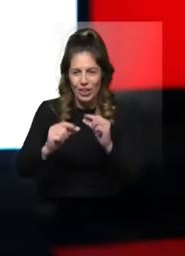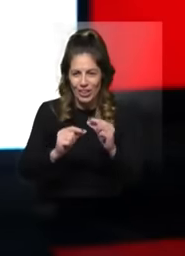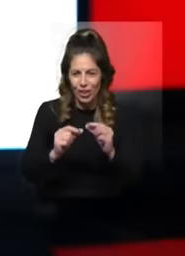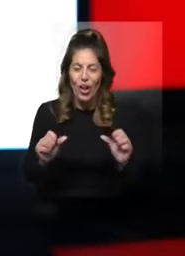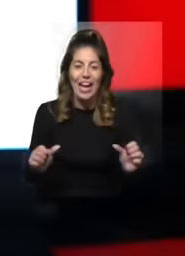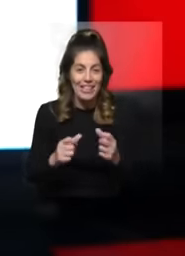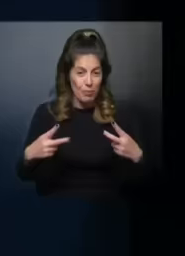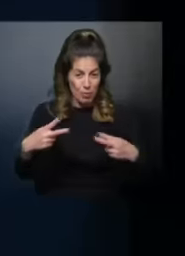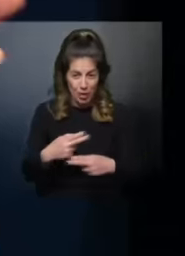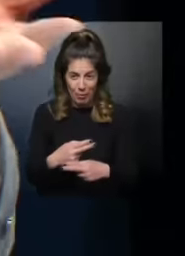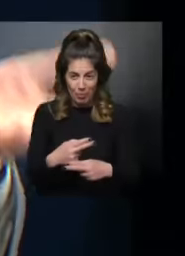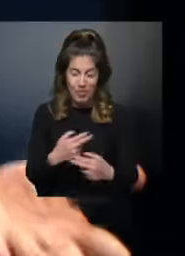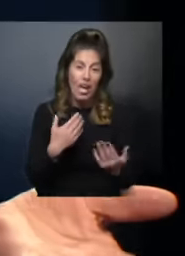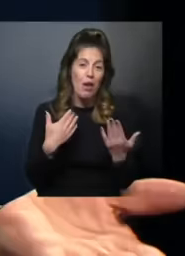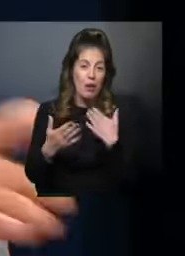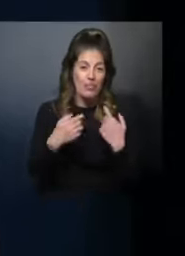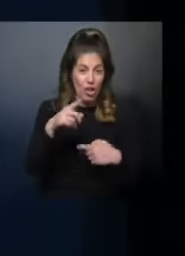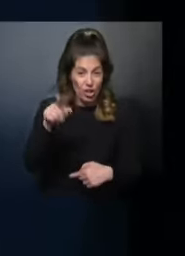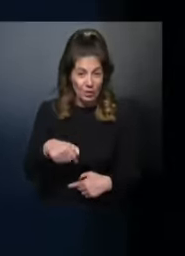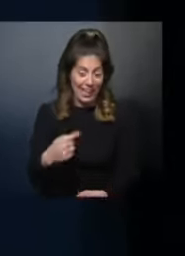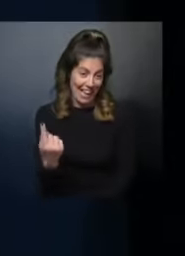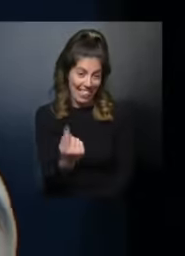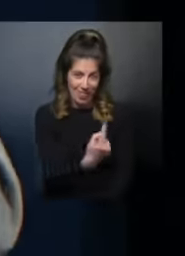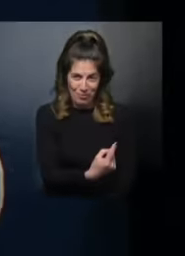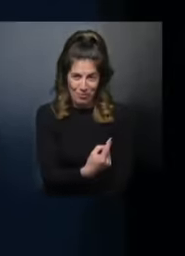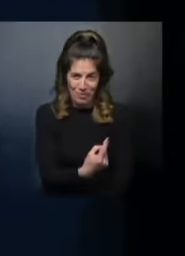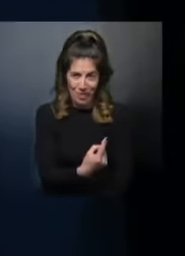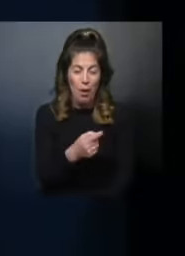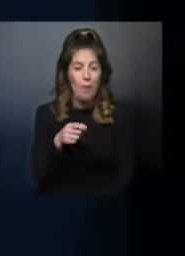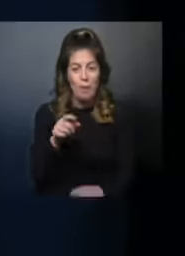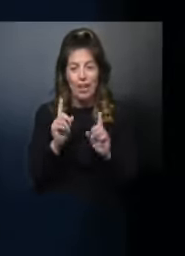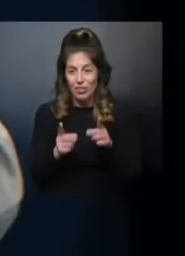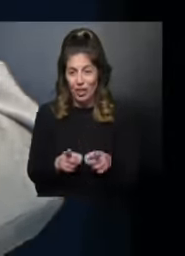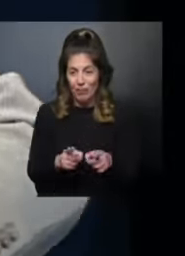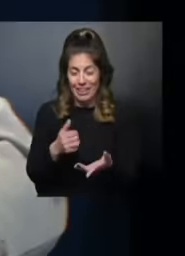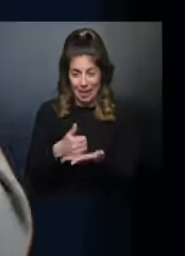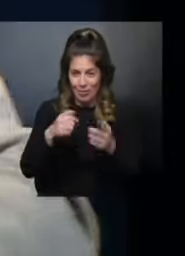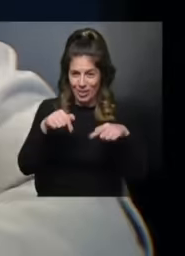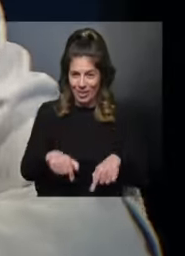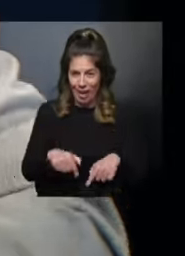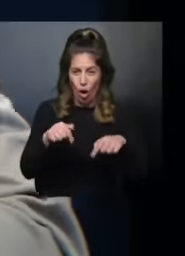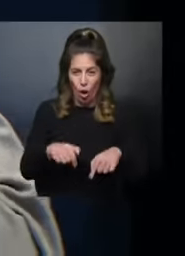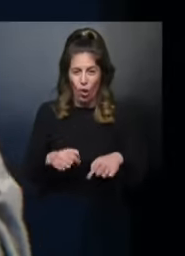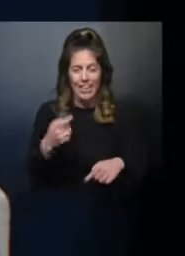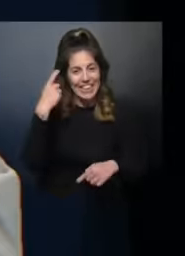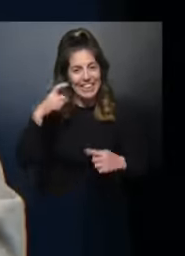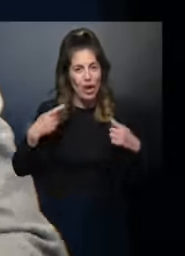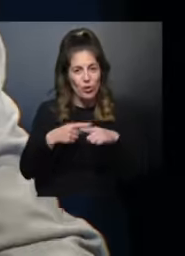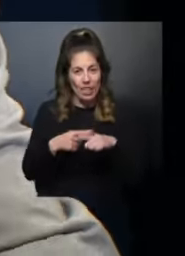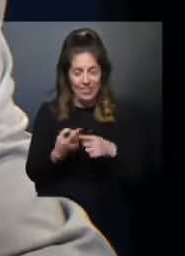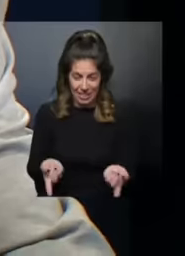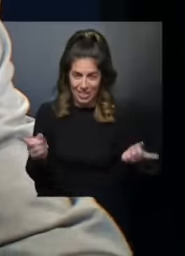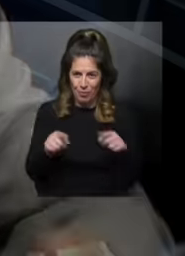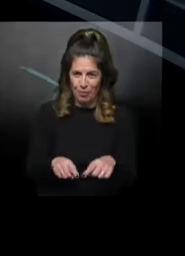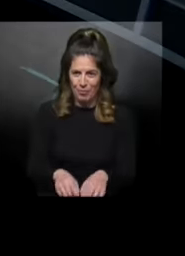una pausa y vamos a hablar de lo que se viene de cada una de ustedes, porque para eso también estábamos aquí hoy en Ideas Cruzadas. Ya volvemos.